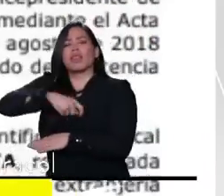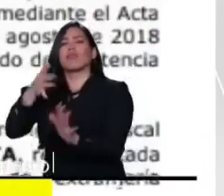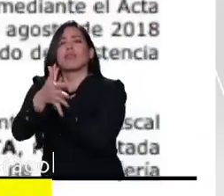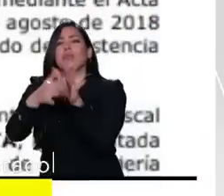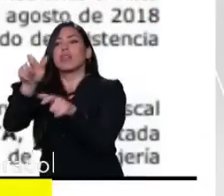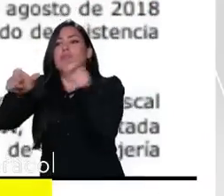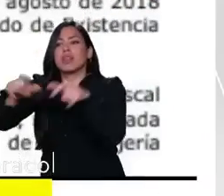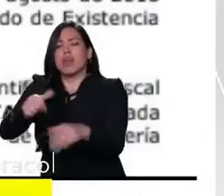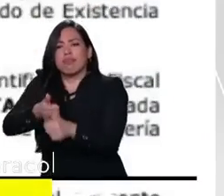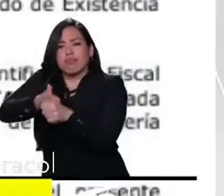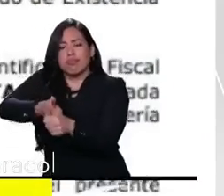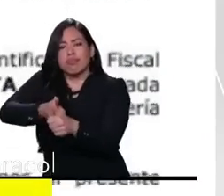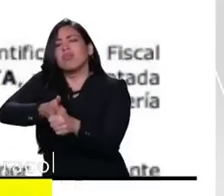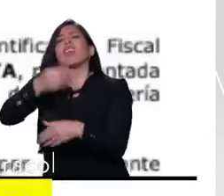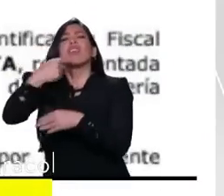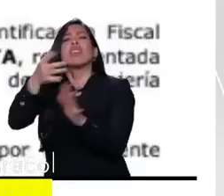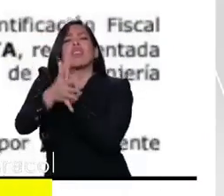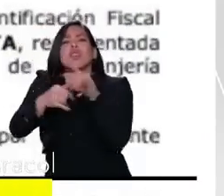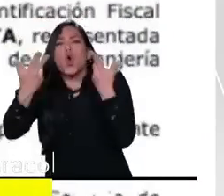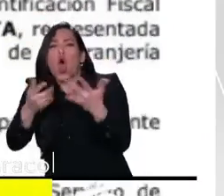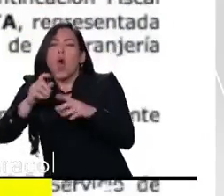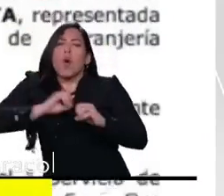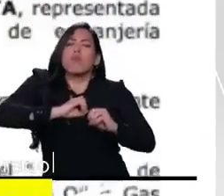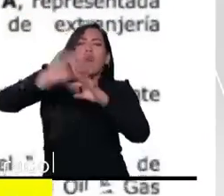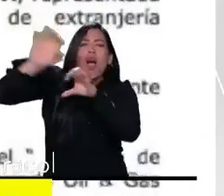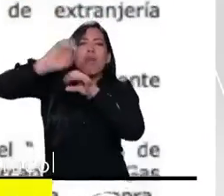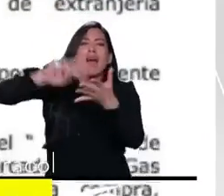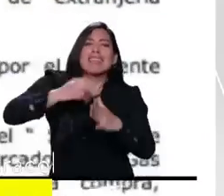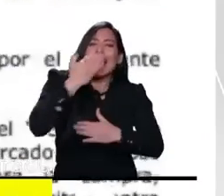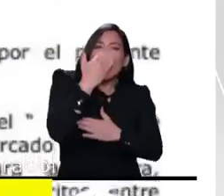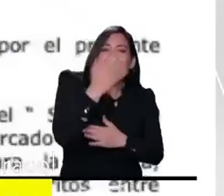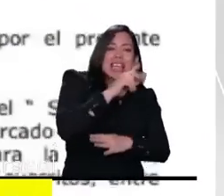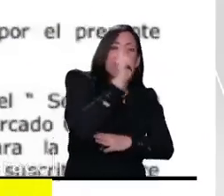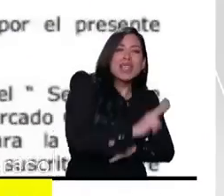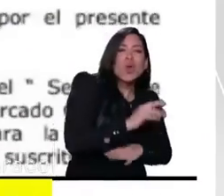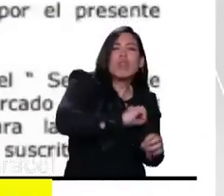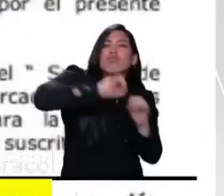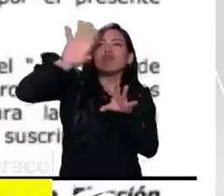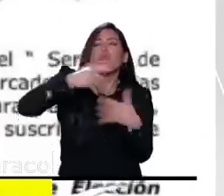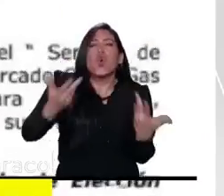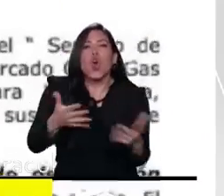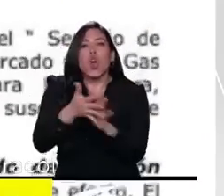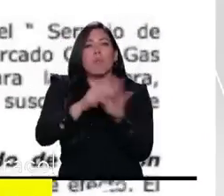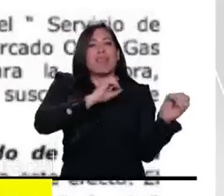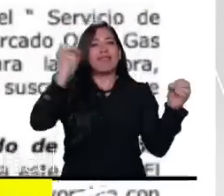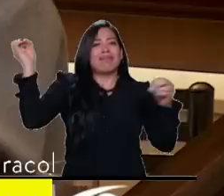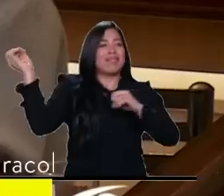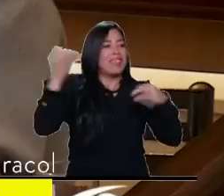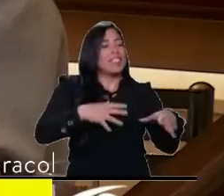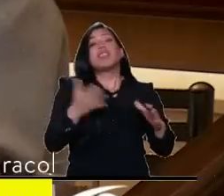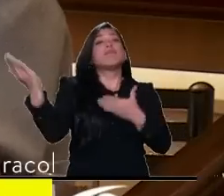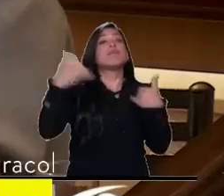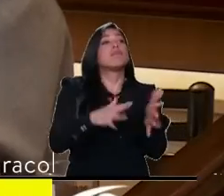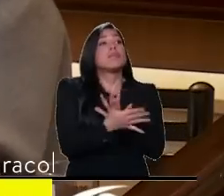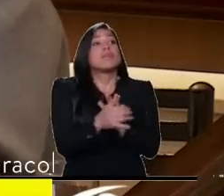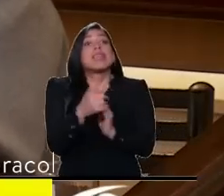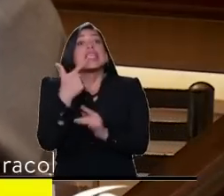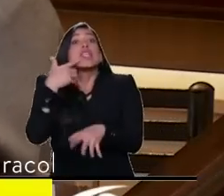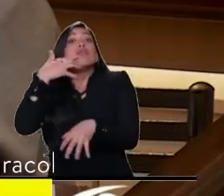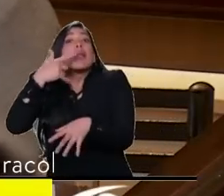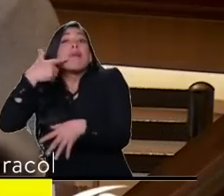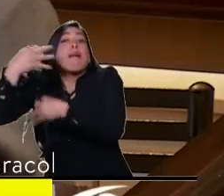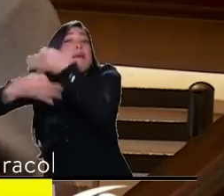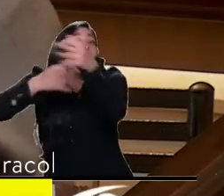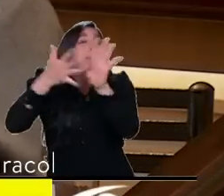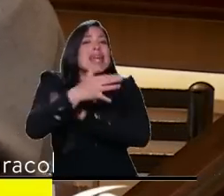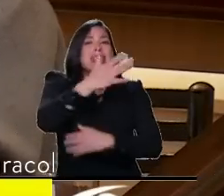los asesore jurídicamente sobre cómo exportar y distribuir gas desde Venezuela. ¿Será cierto además, ministra, el rumor que el